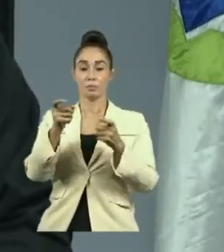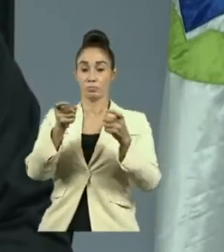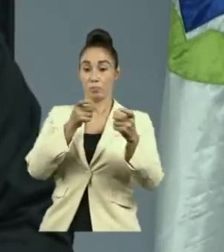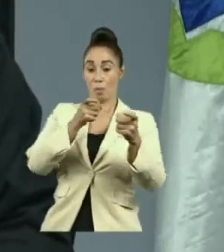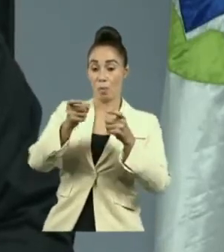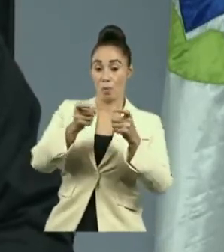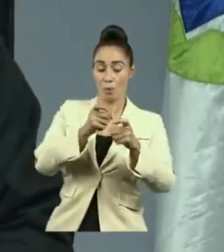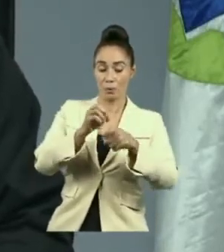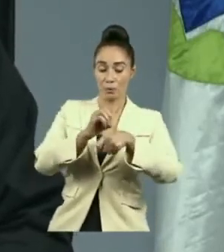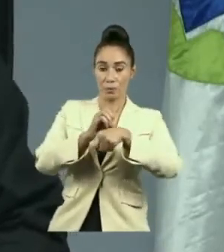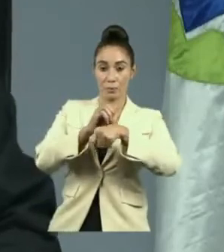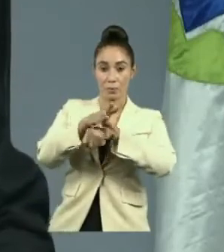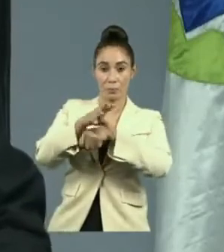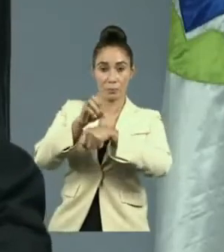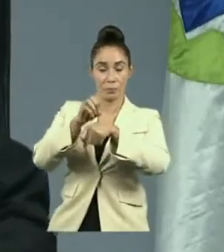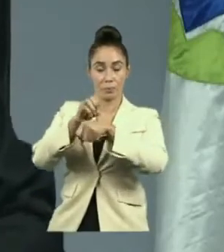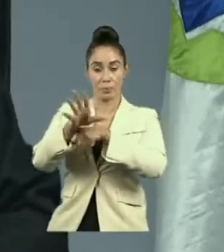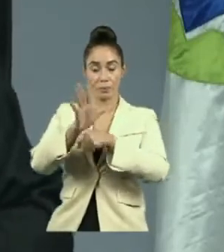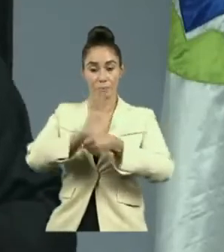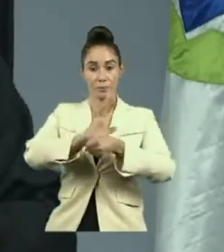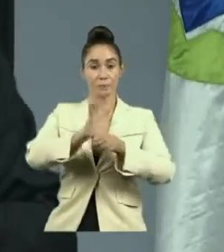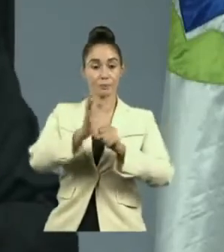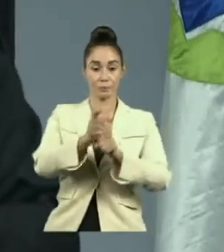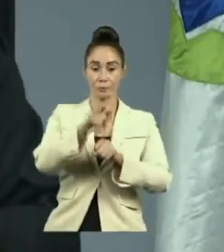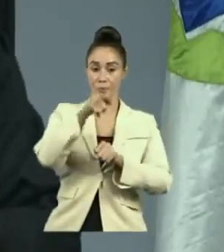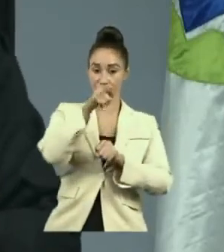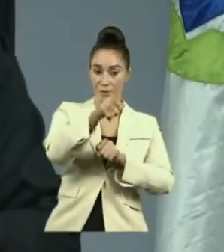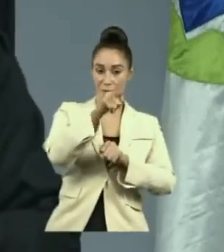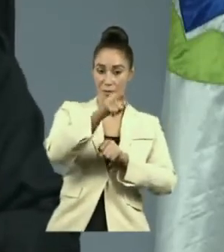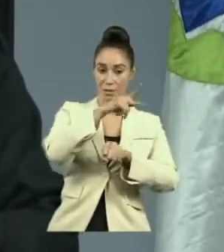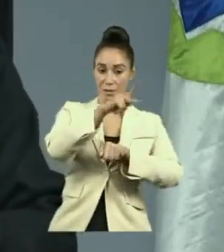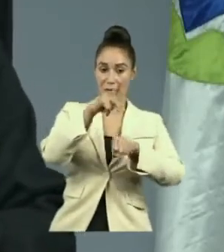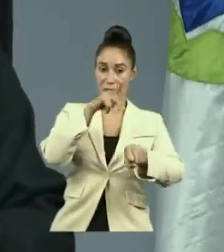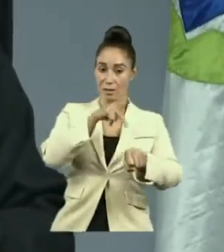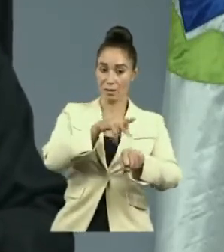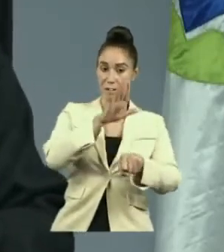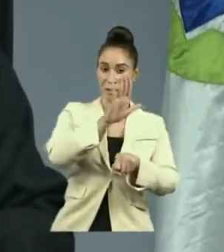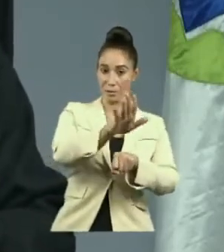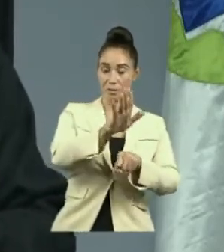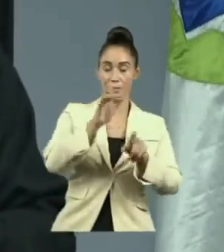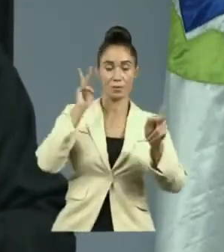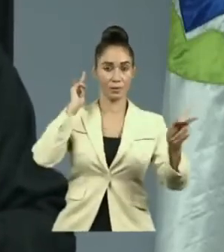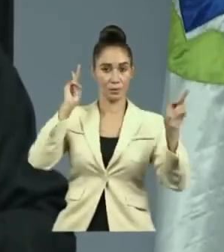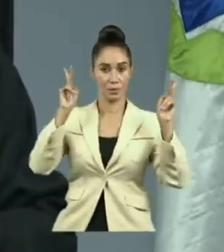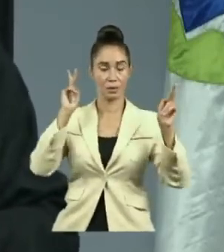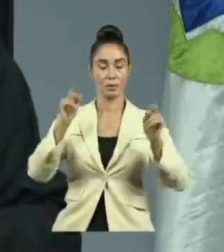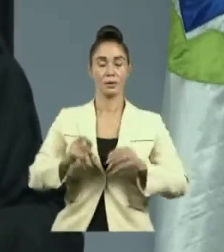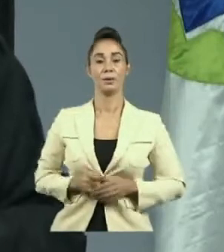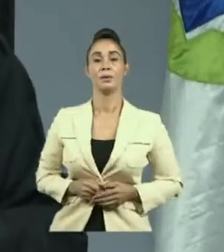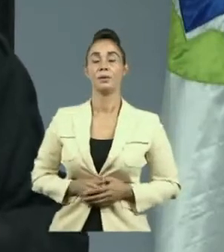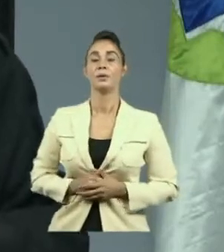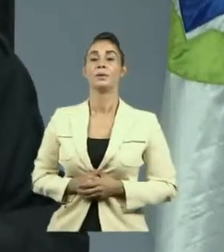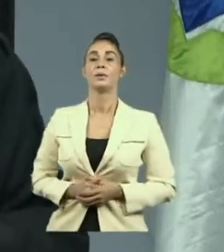incidencia de la enfermedad en la provincia de puerto plata